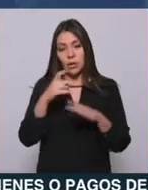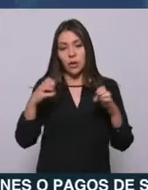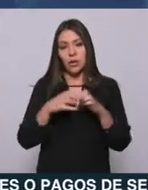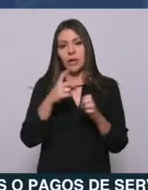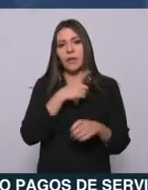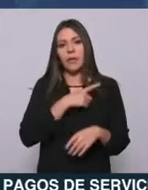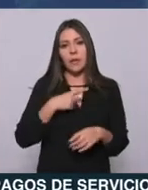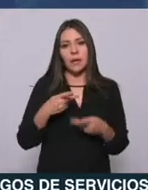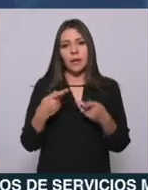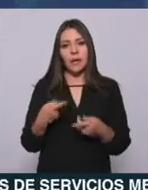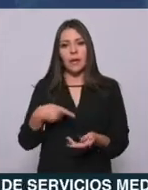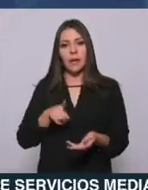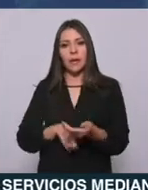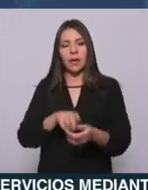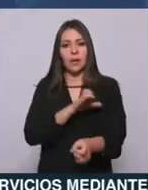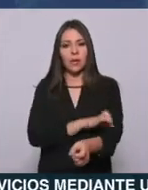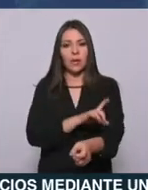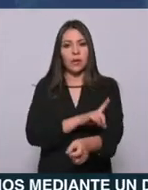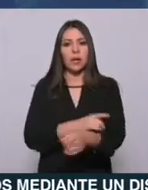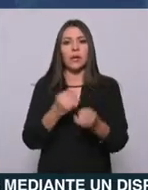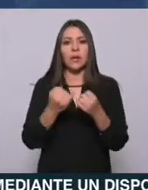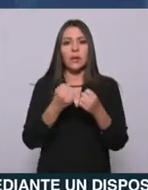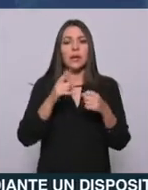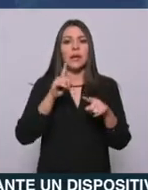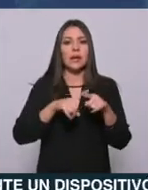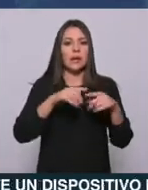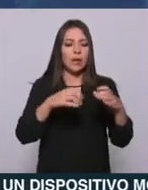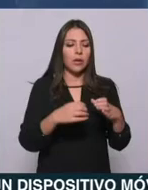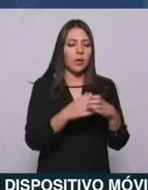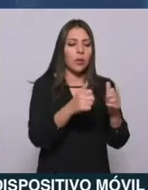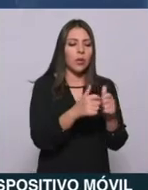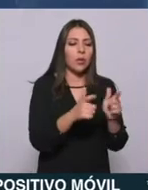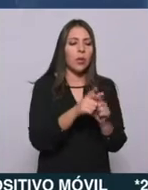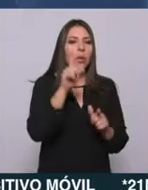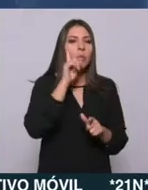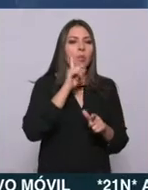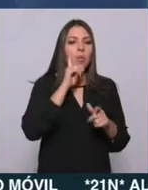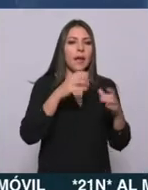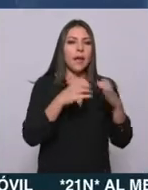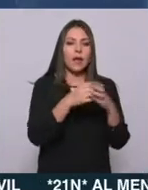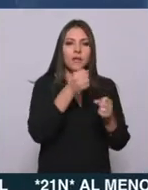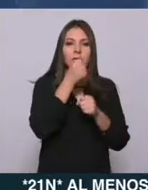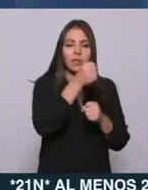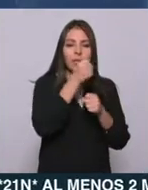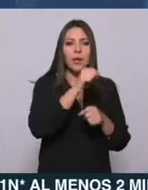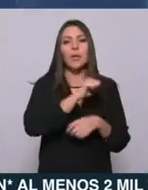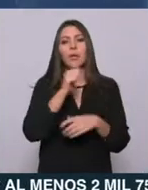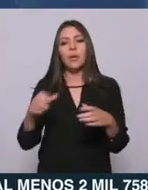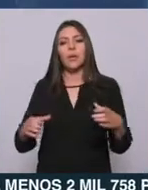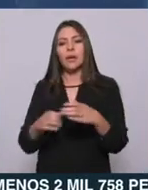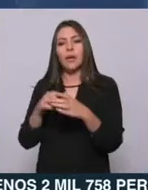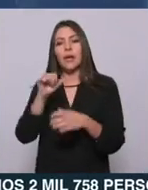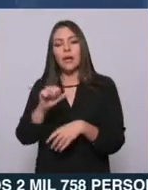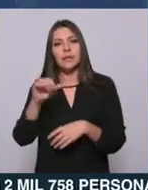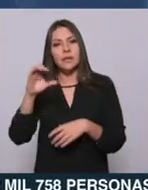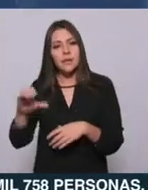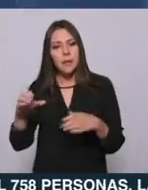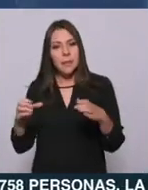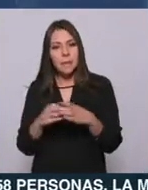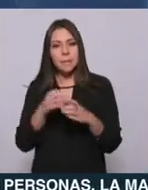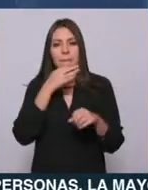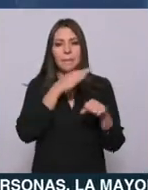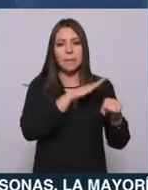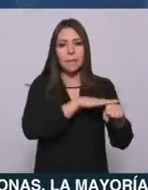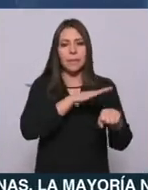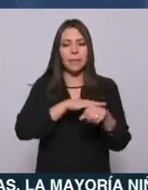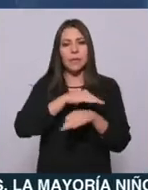que también se involucren a las colectivas de mujeres feministas, a las organizaciones de la sociedad civil, que estamos en